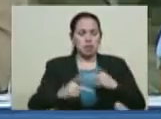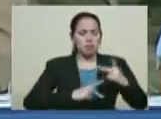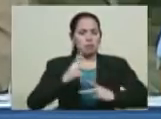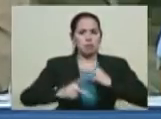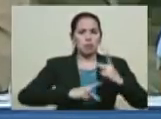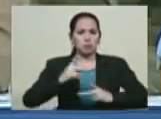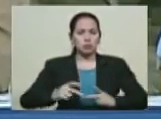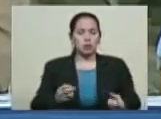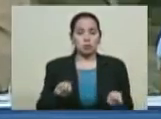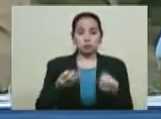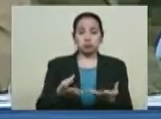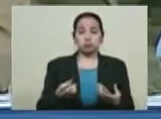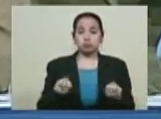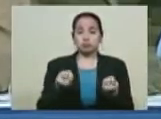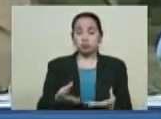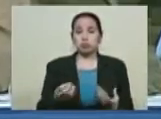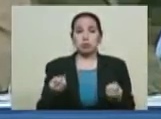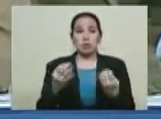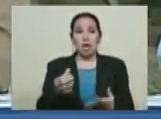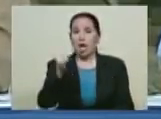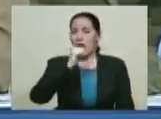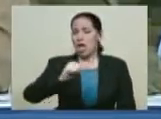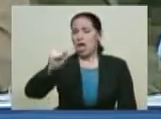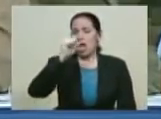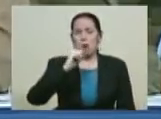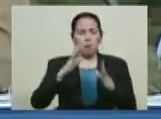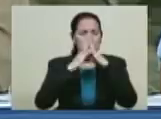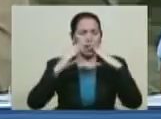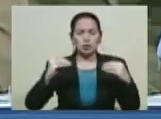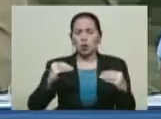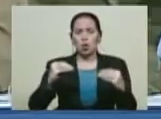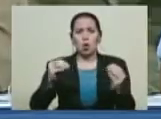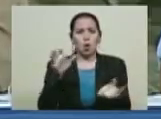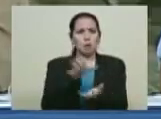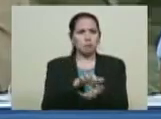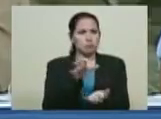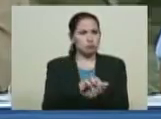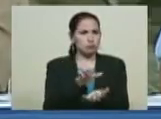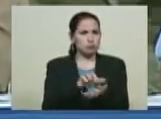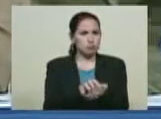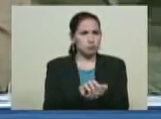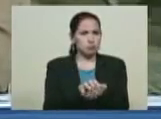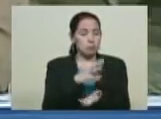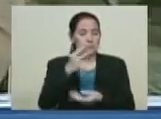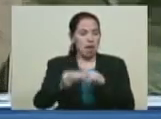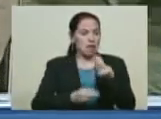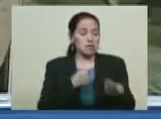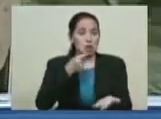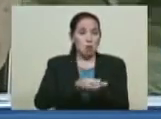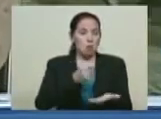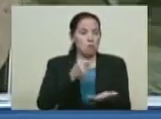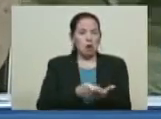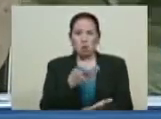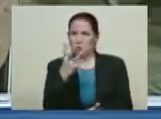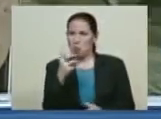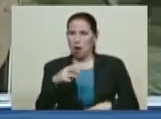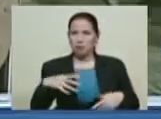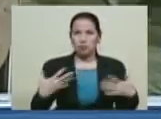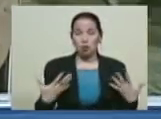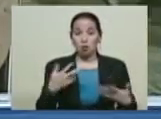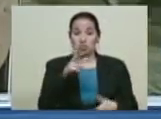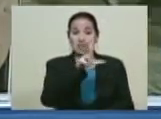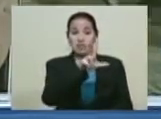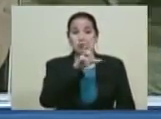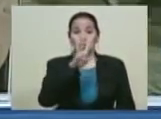y Suministro de Agua para todo el Estado de Nueva Esparta, para hacer una inversión por el monto de